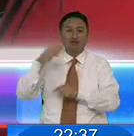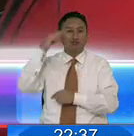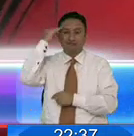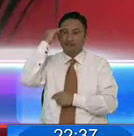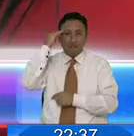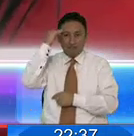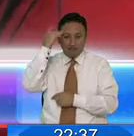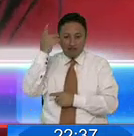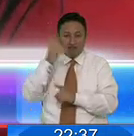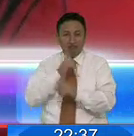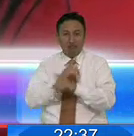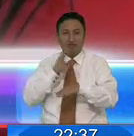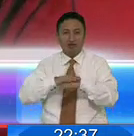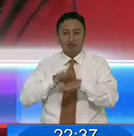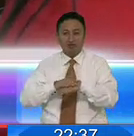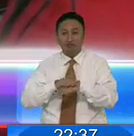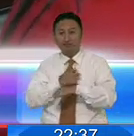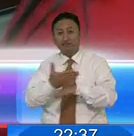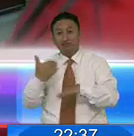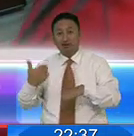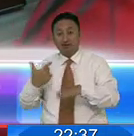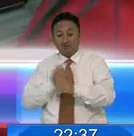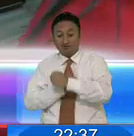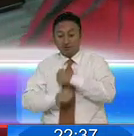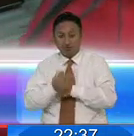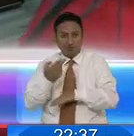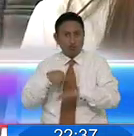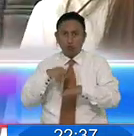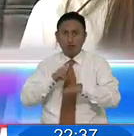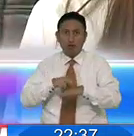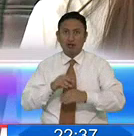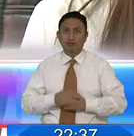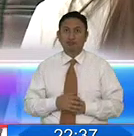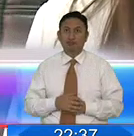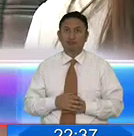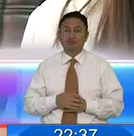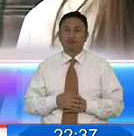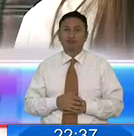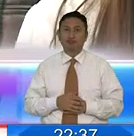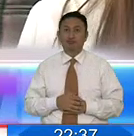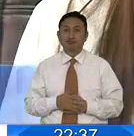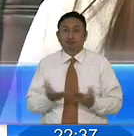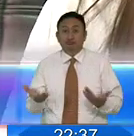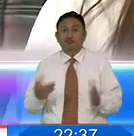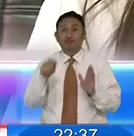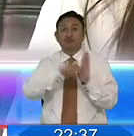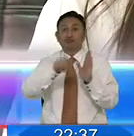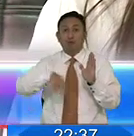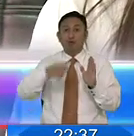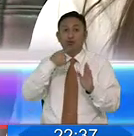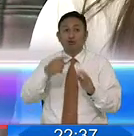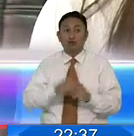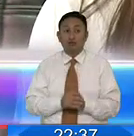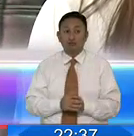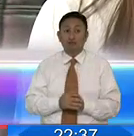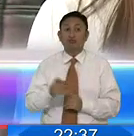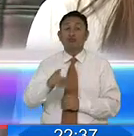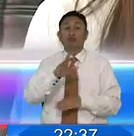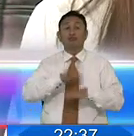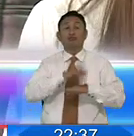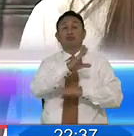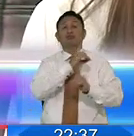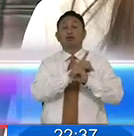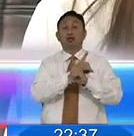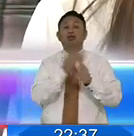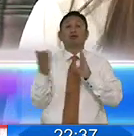físicas provocadas pues cuando nació era un niño normal entonces muchos los abogados alegaban con que era una incapacidad temporal